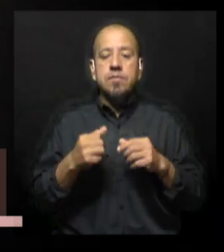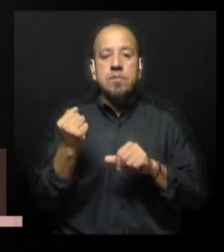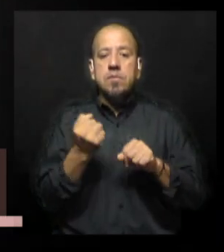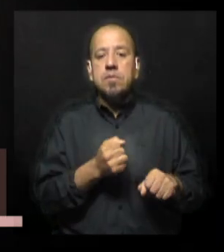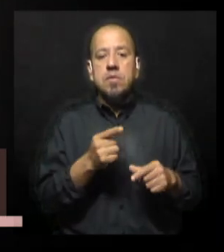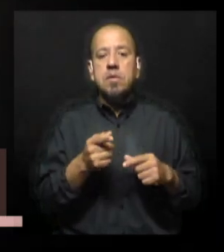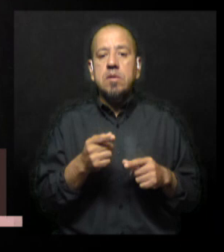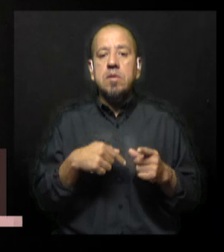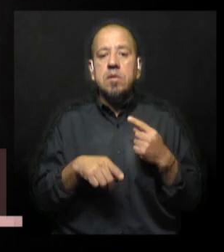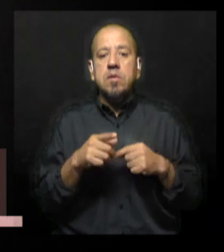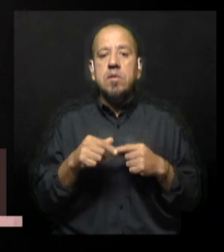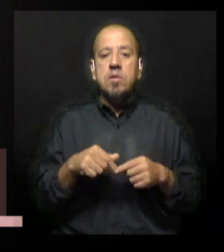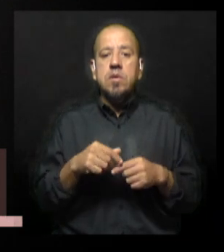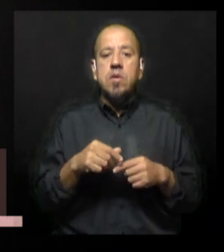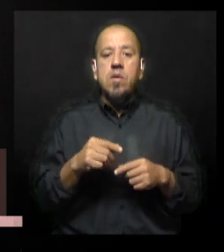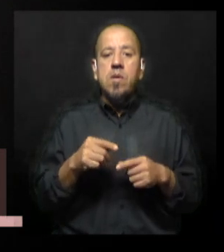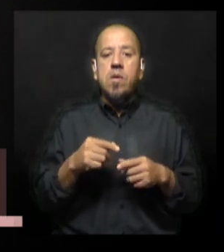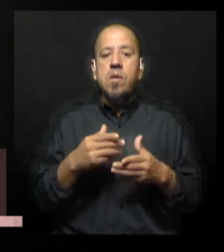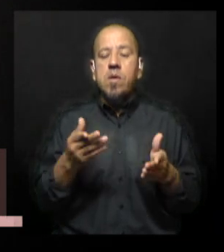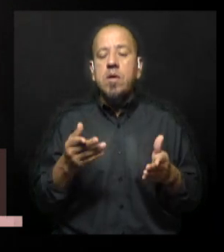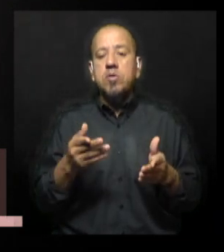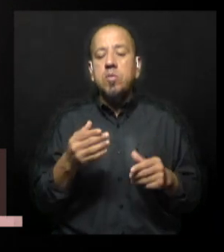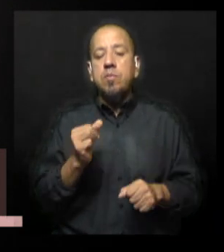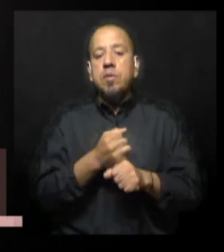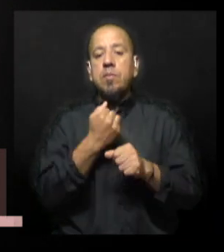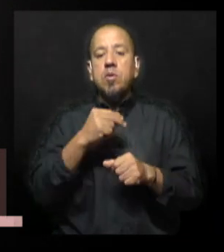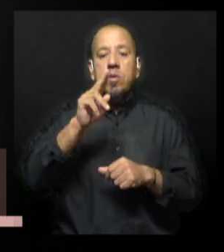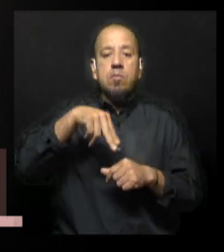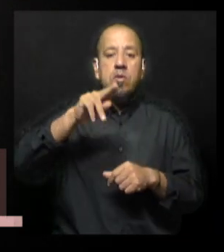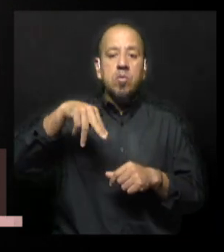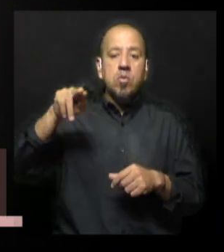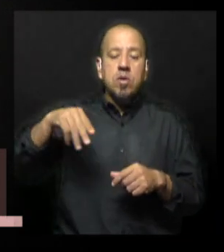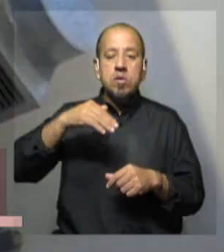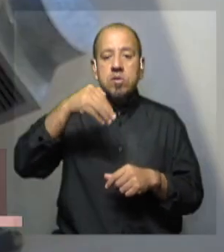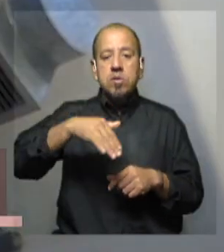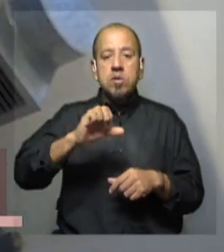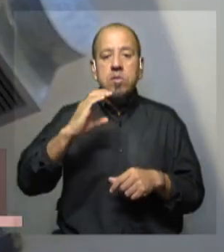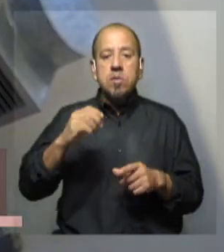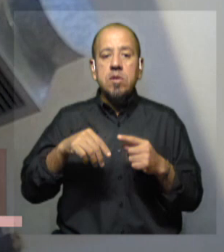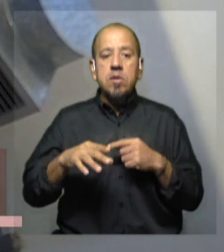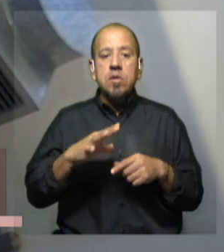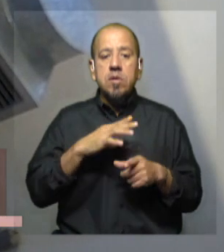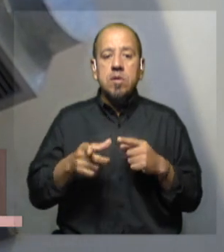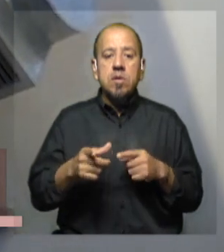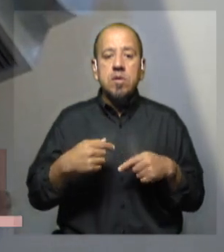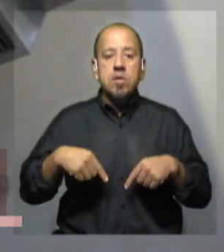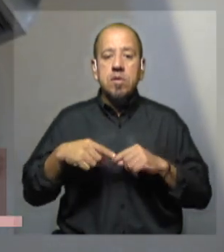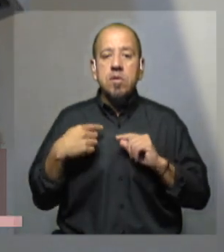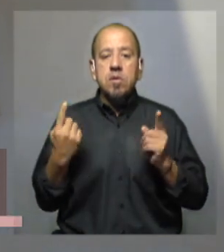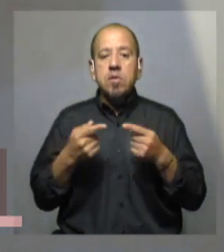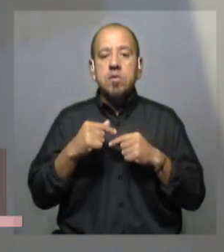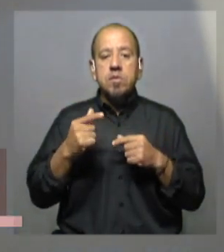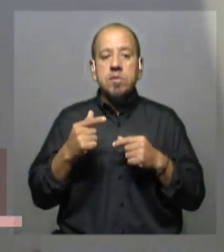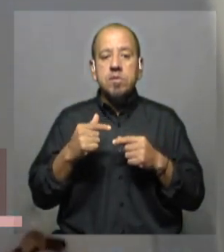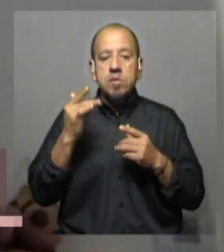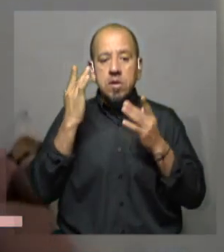El Puy. Es un premio específico de pintura. Estos son premios adquisición MEC, o sea que pasan a formar parte del acervo del Espacio de Arte